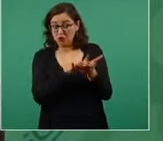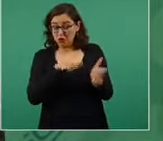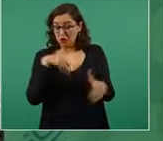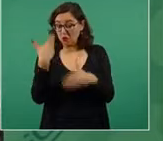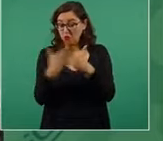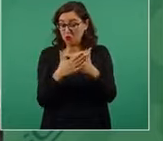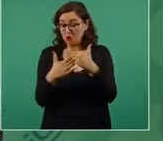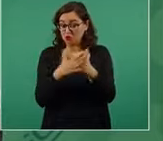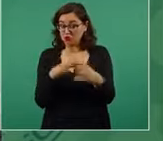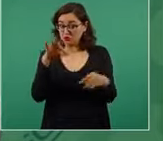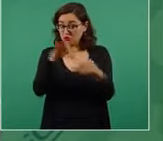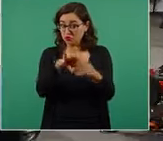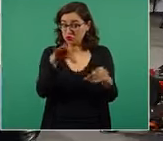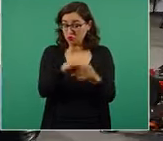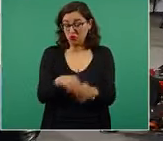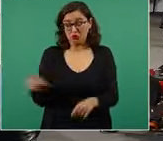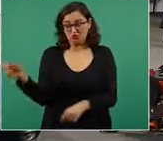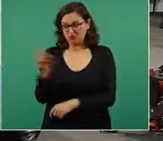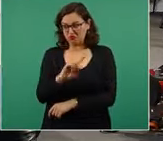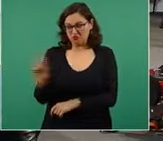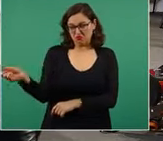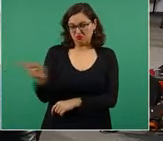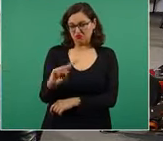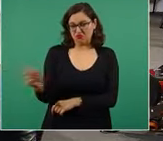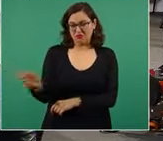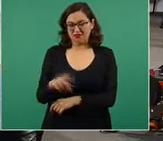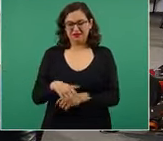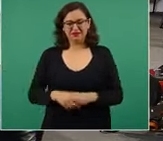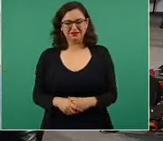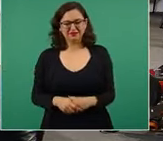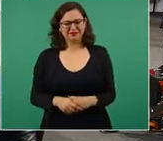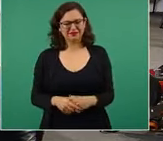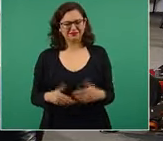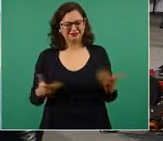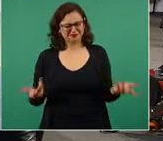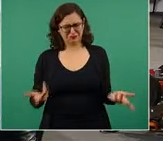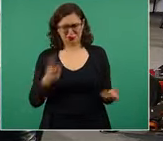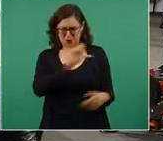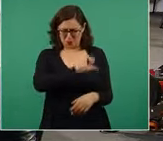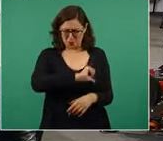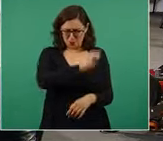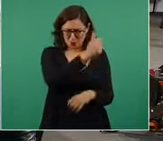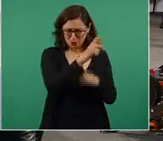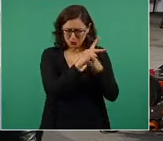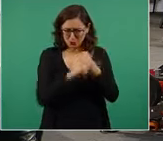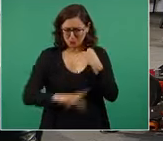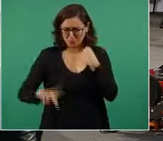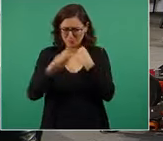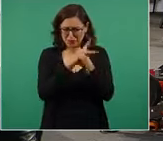nosotros podemos representar, como una revista extranjera.